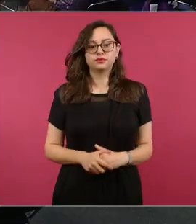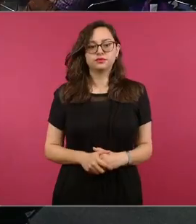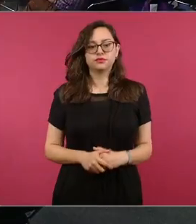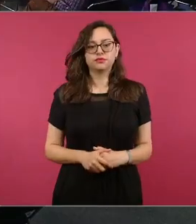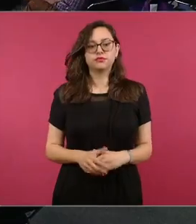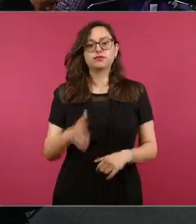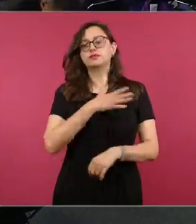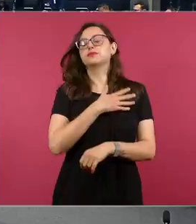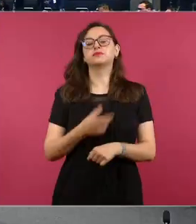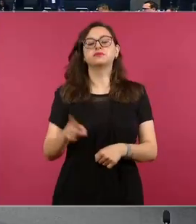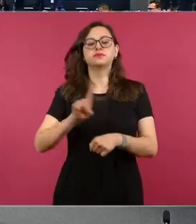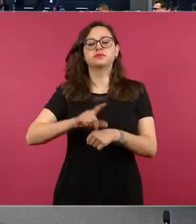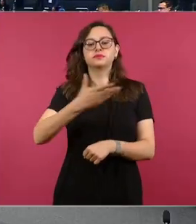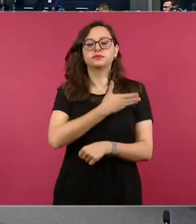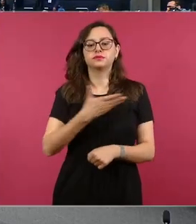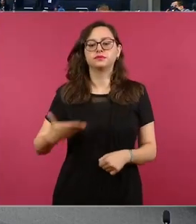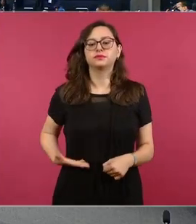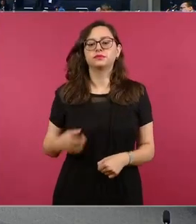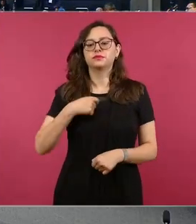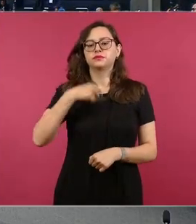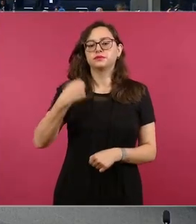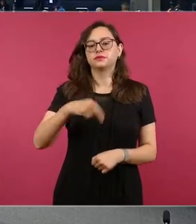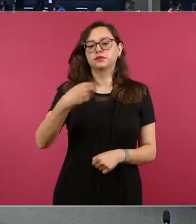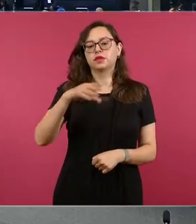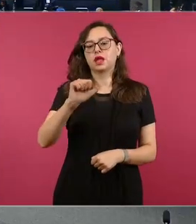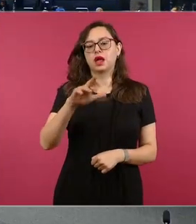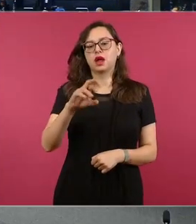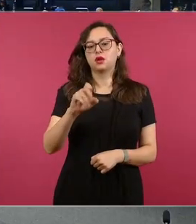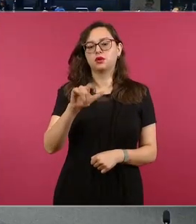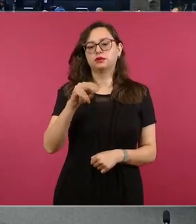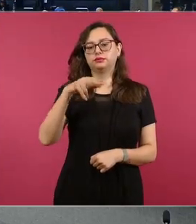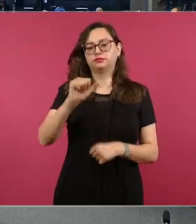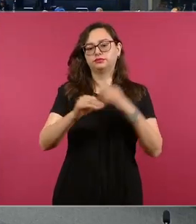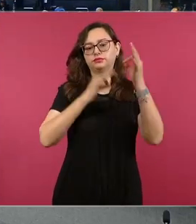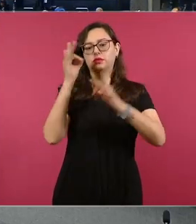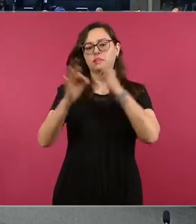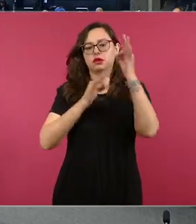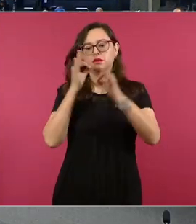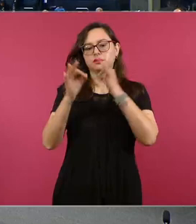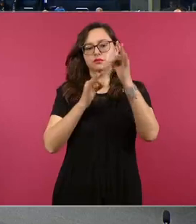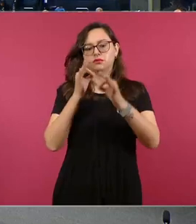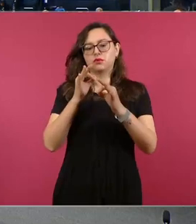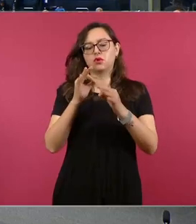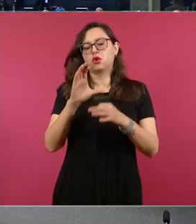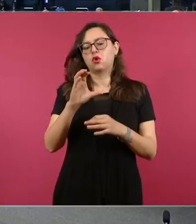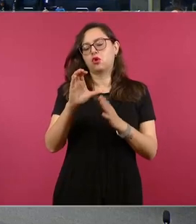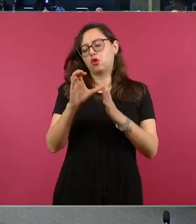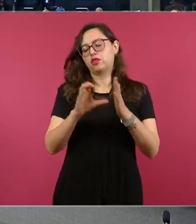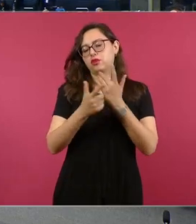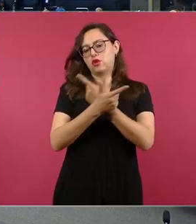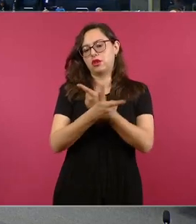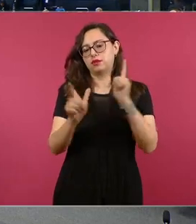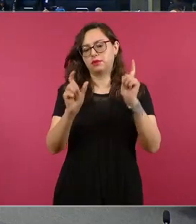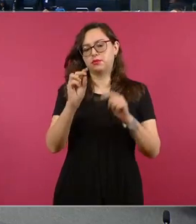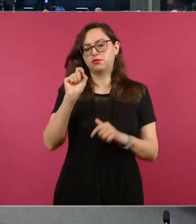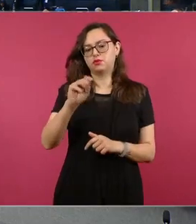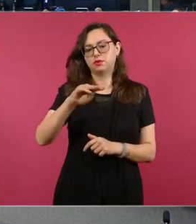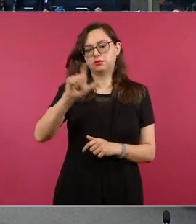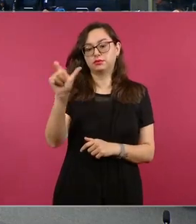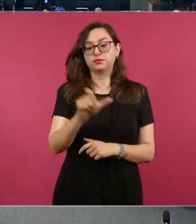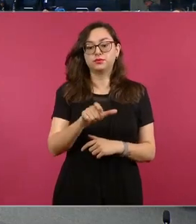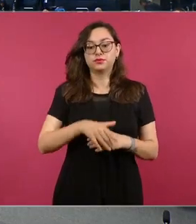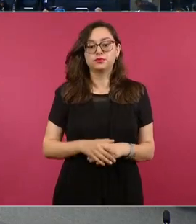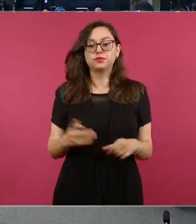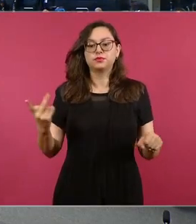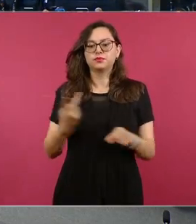buenos días presidente mi nombre es Yusbel Carolina de CódigoLibre.mx primera pregunta presidente ¿qué información tiene sobre los plagios masivos